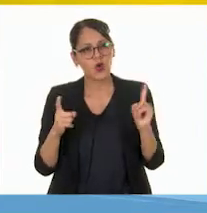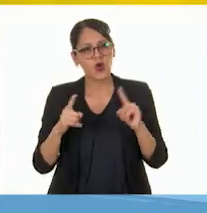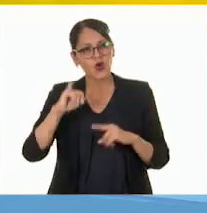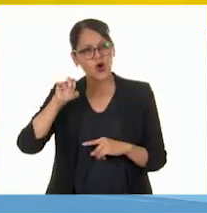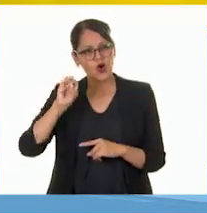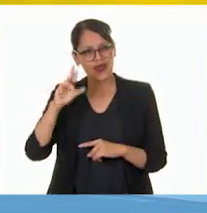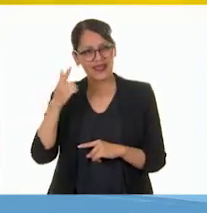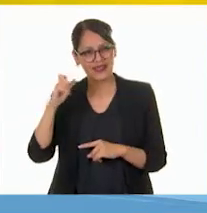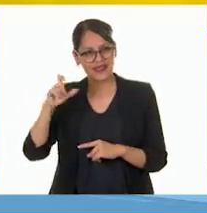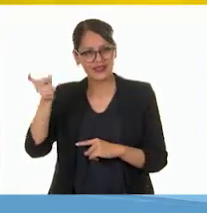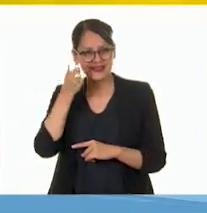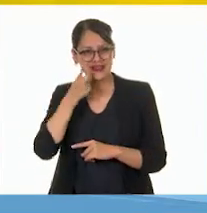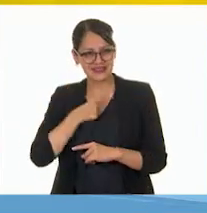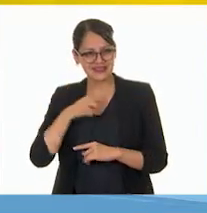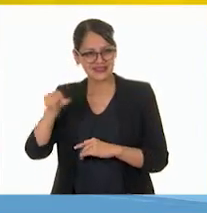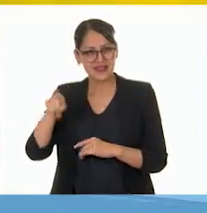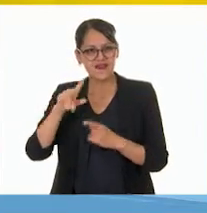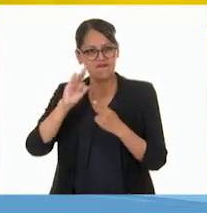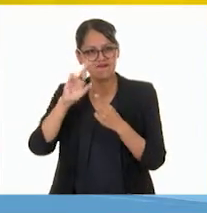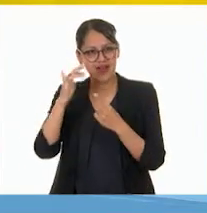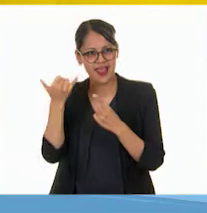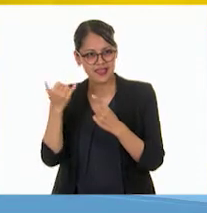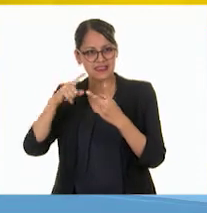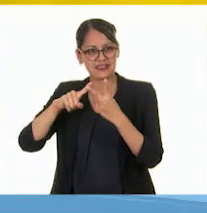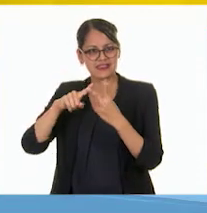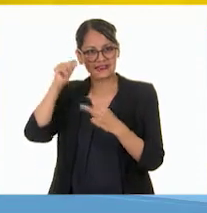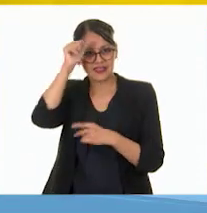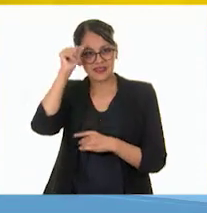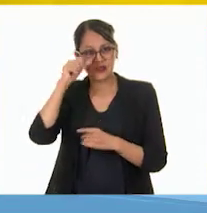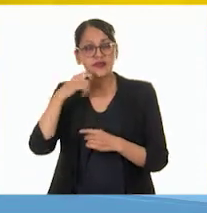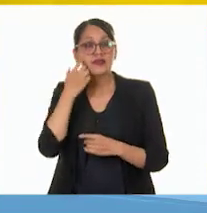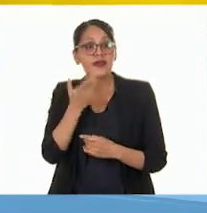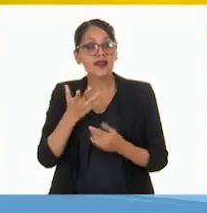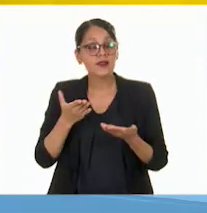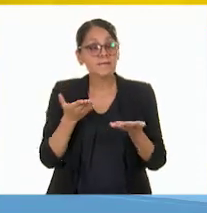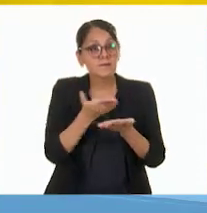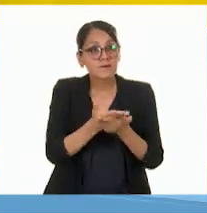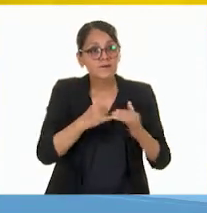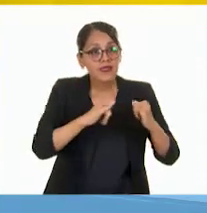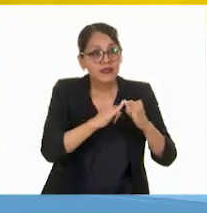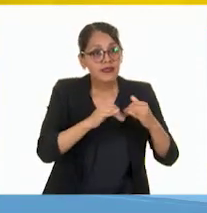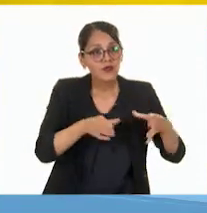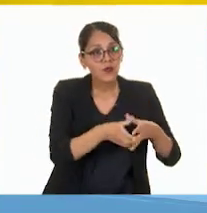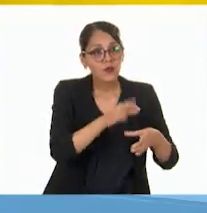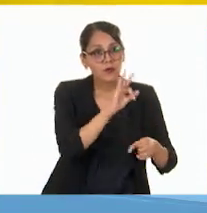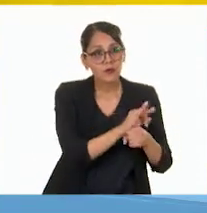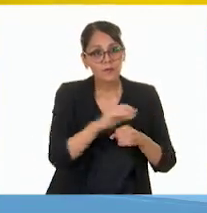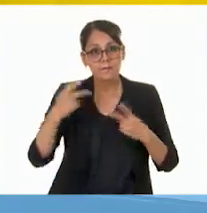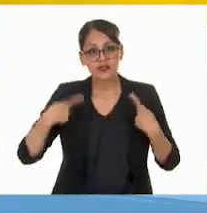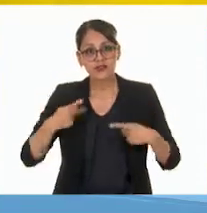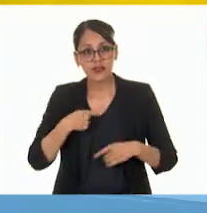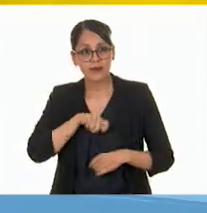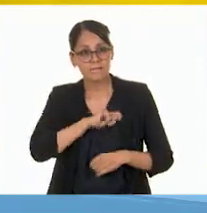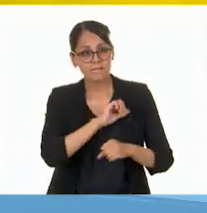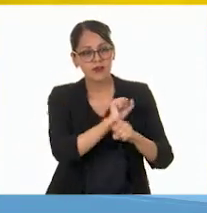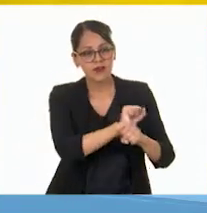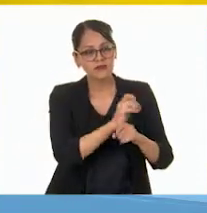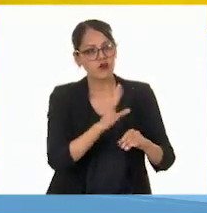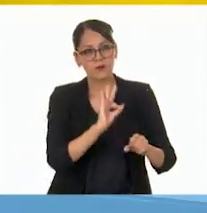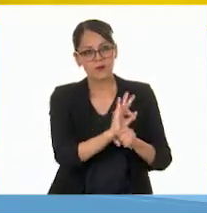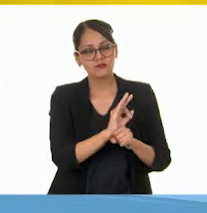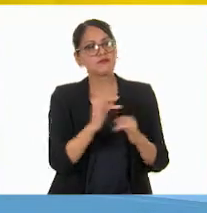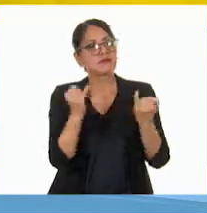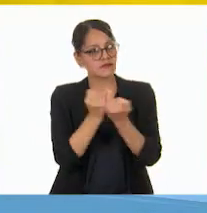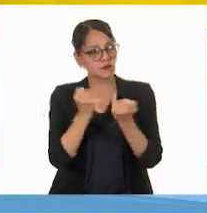Jorge Trasloeros, los frailes y sacerdotes también intentaron proteger a los indígenas de los abusos de los españoles y hasta de